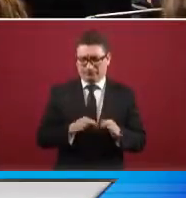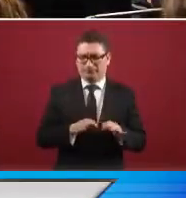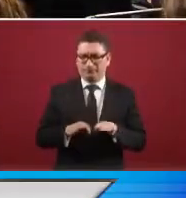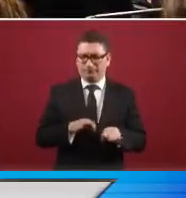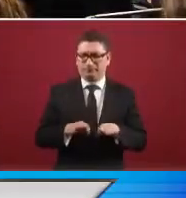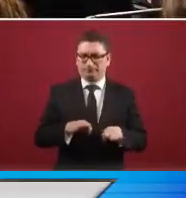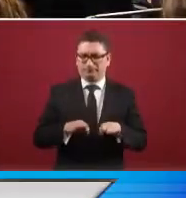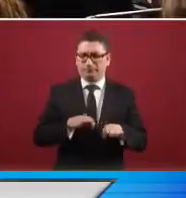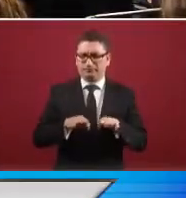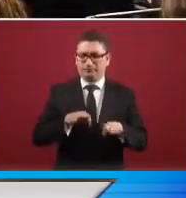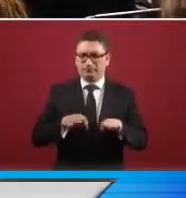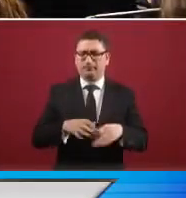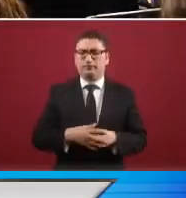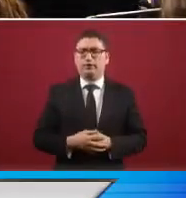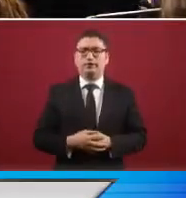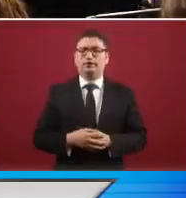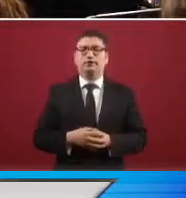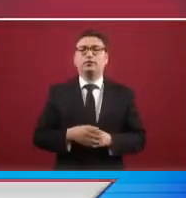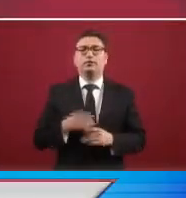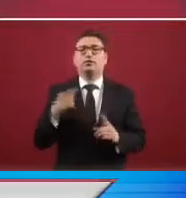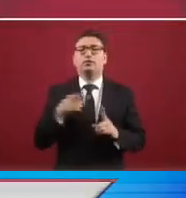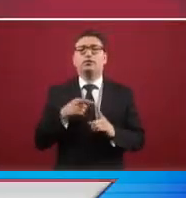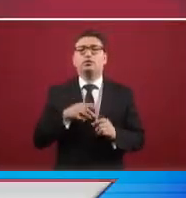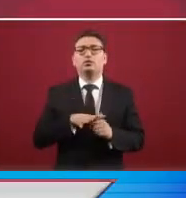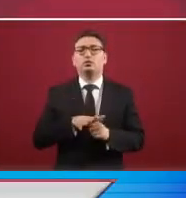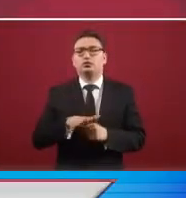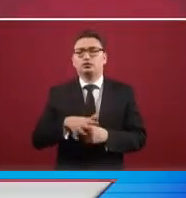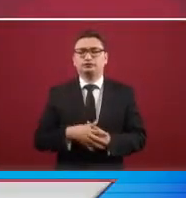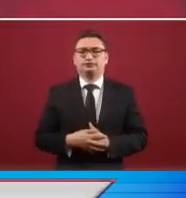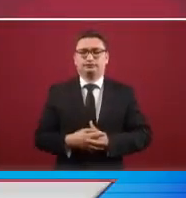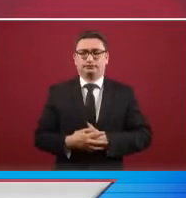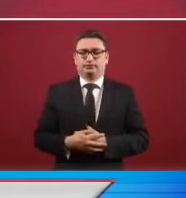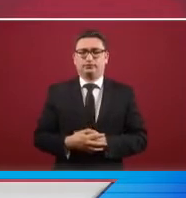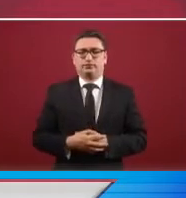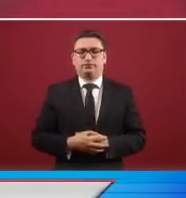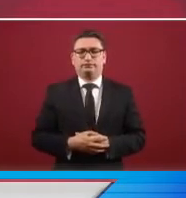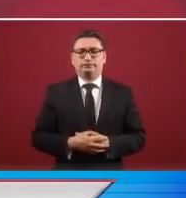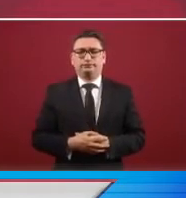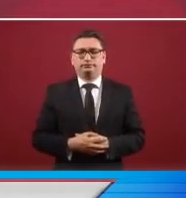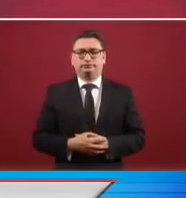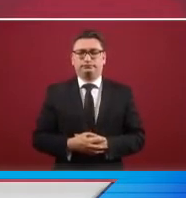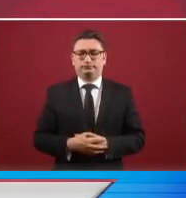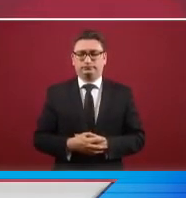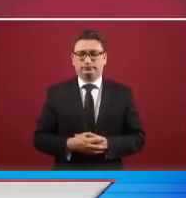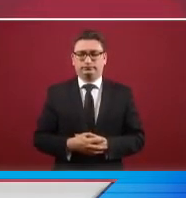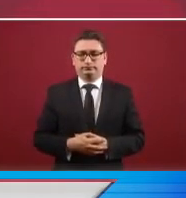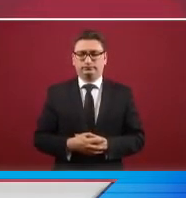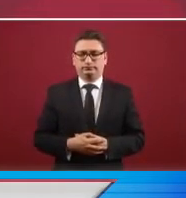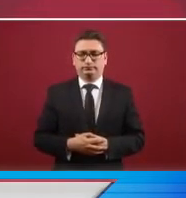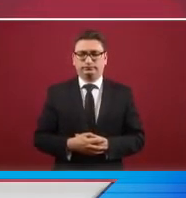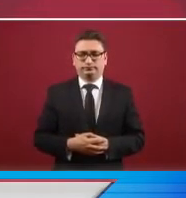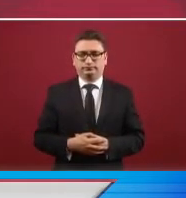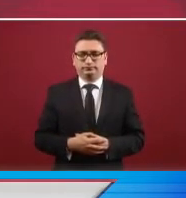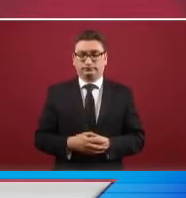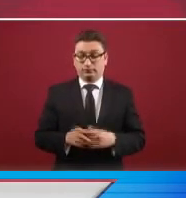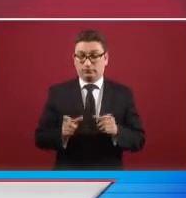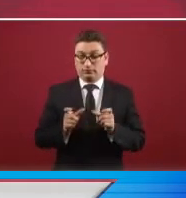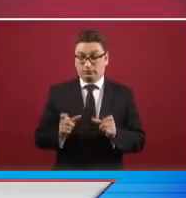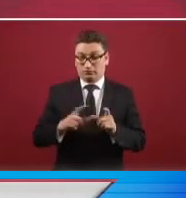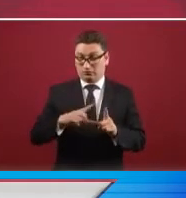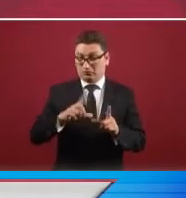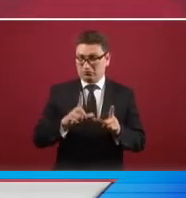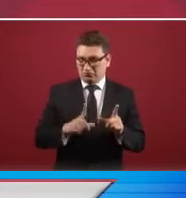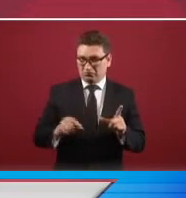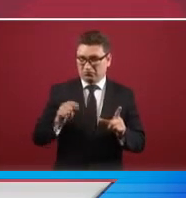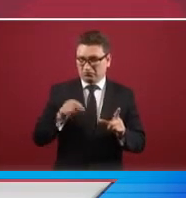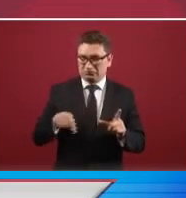Guardia Nacional. La Constitución de la Guardia Nacional